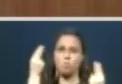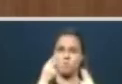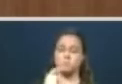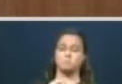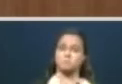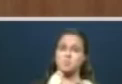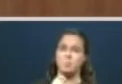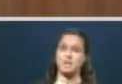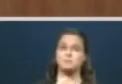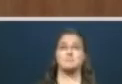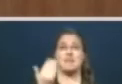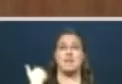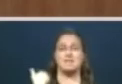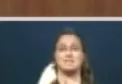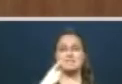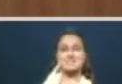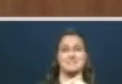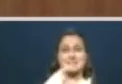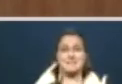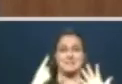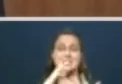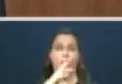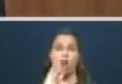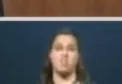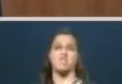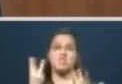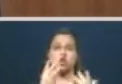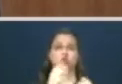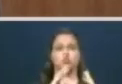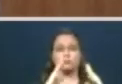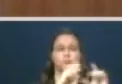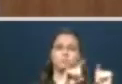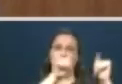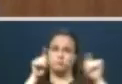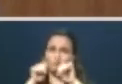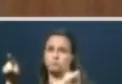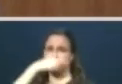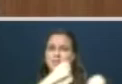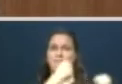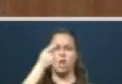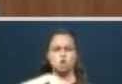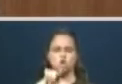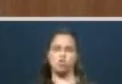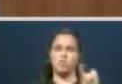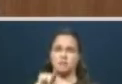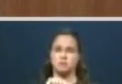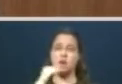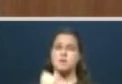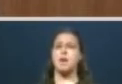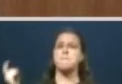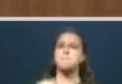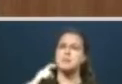reducir de 36 a 18 el número de entes sobre los que tenemos plena capacidad de decisión y dejar de participar